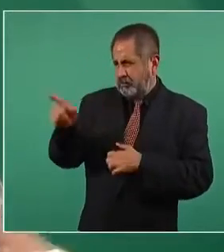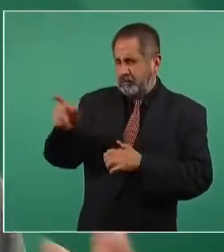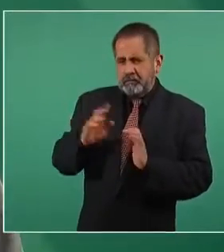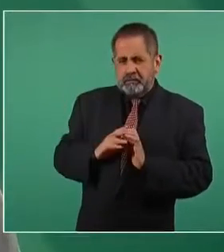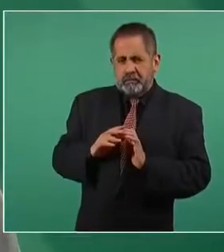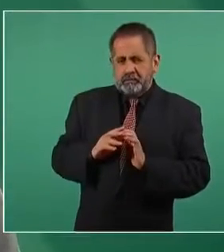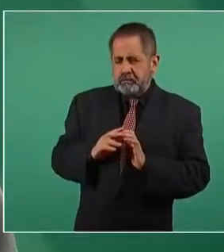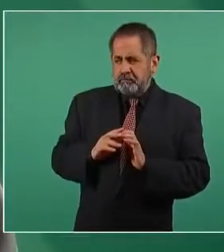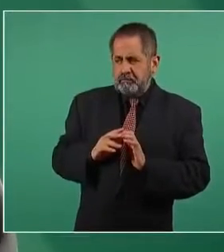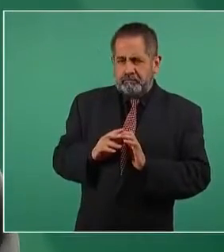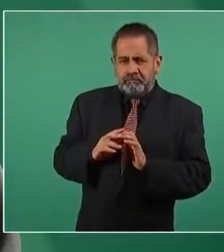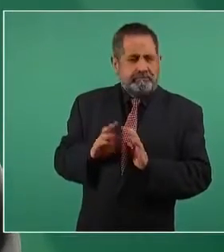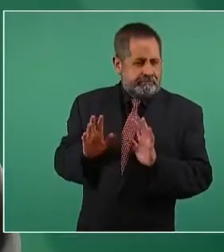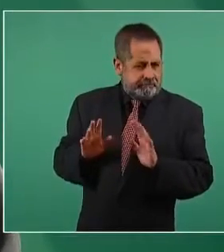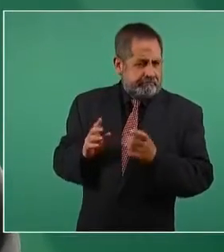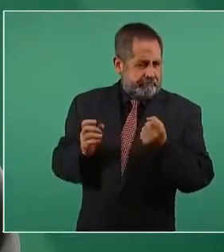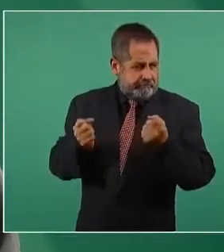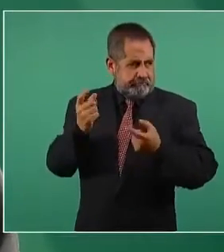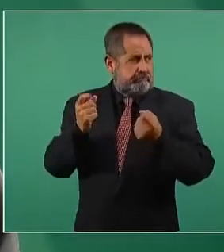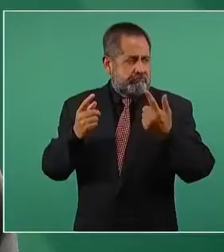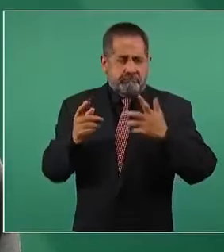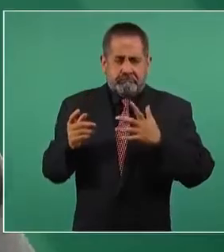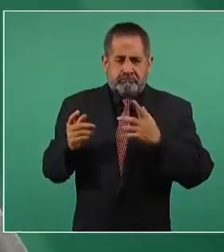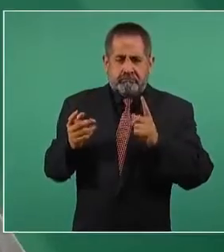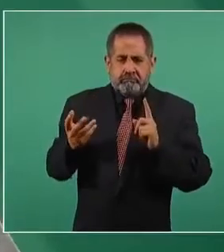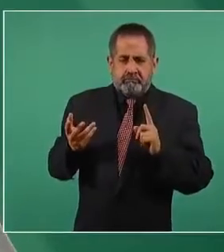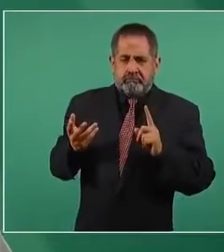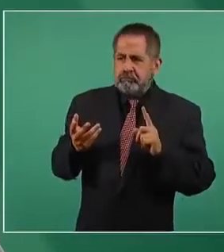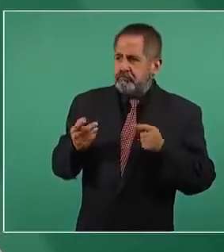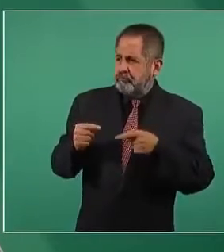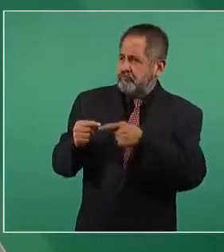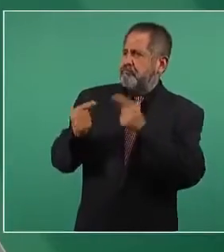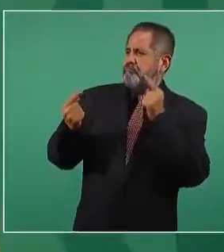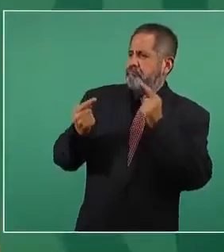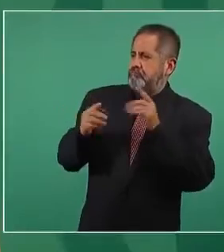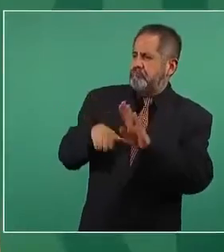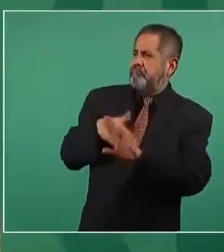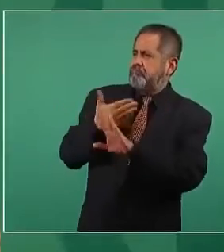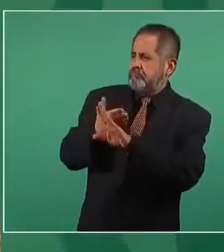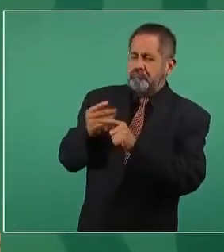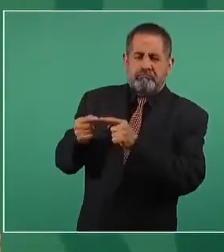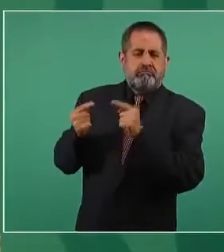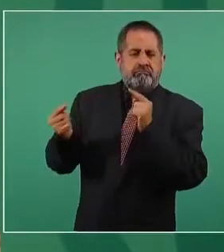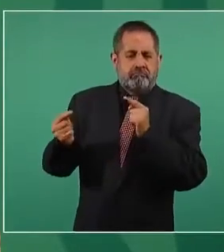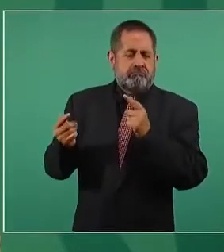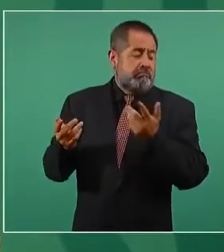con nuestro proyecto, sino que están en contra.